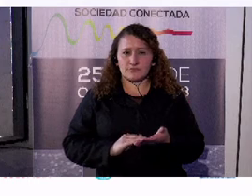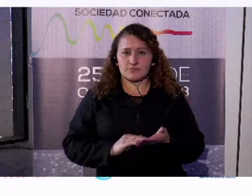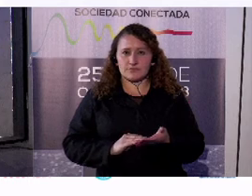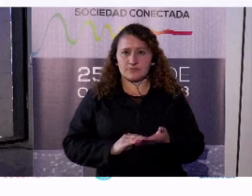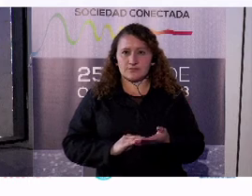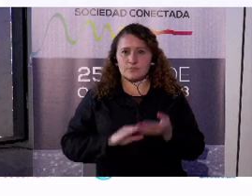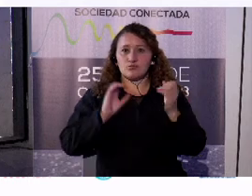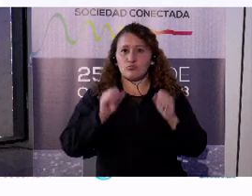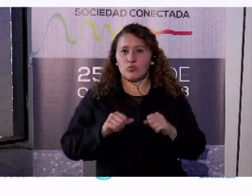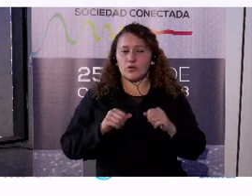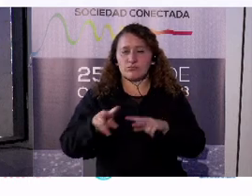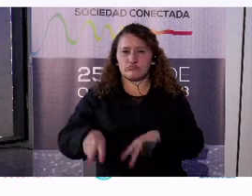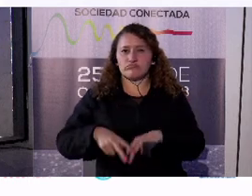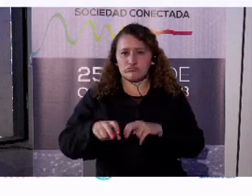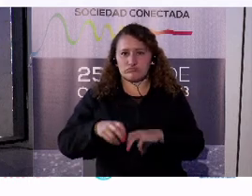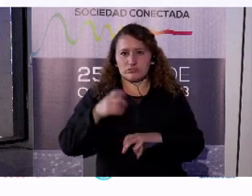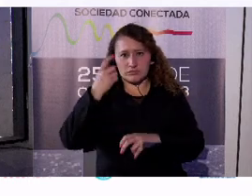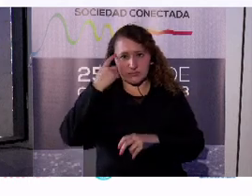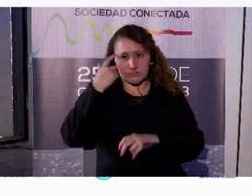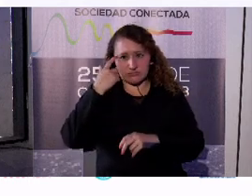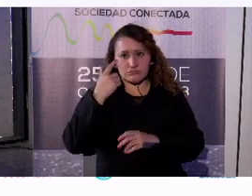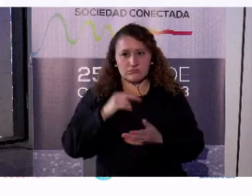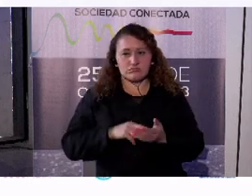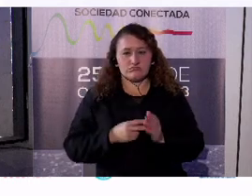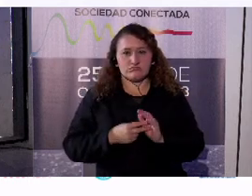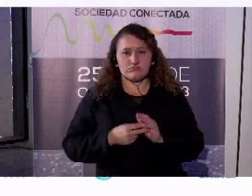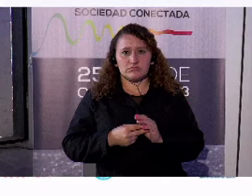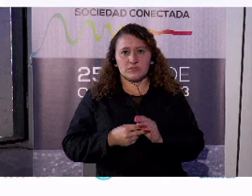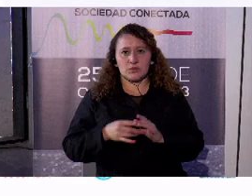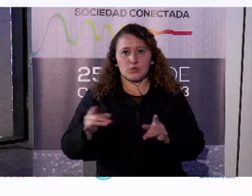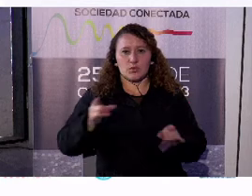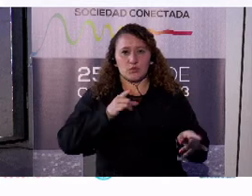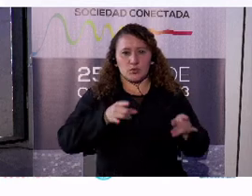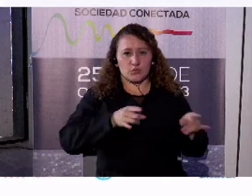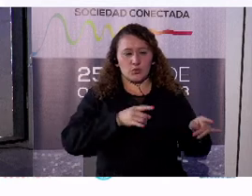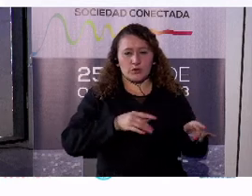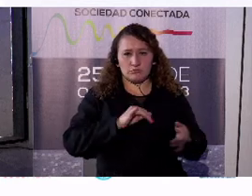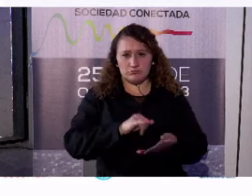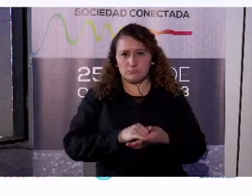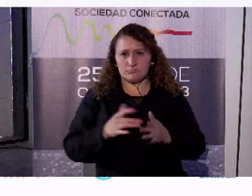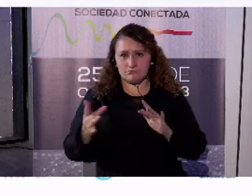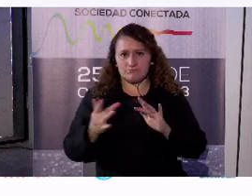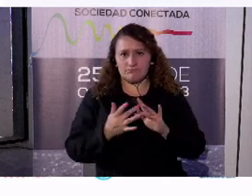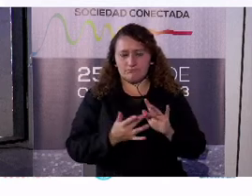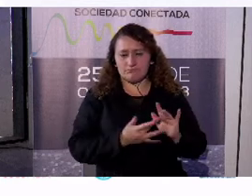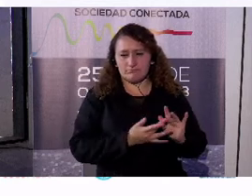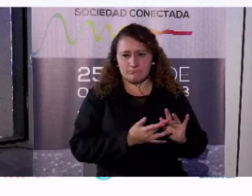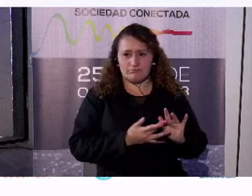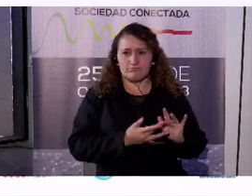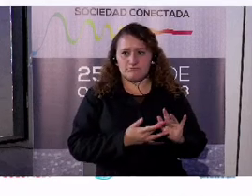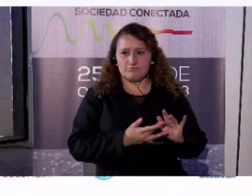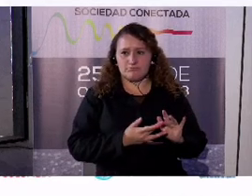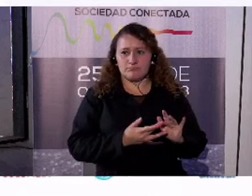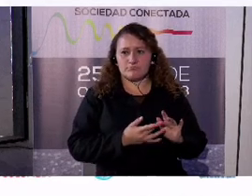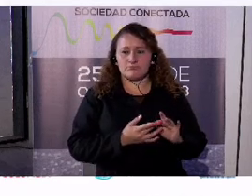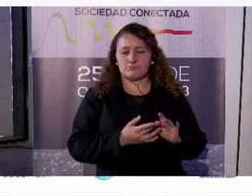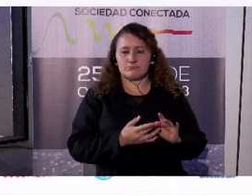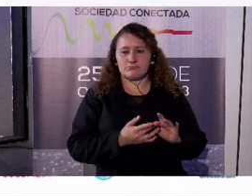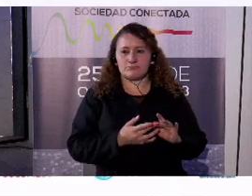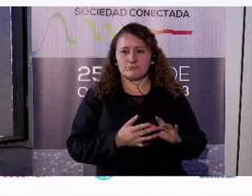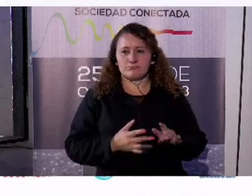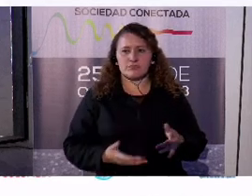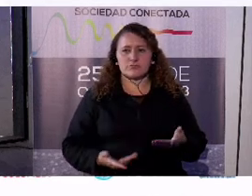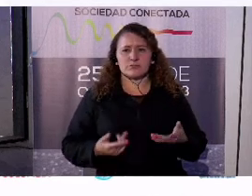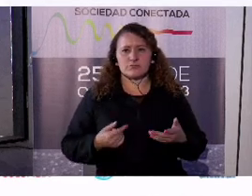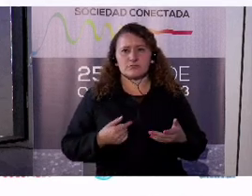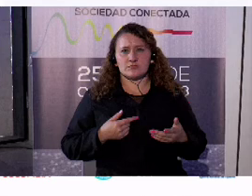cultivos inteligentes es decir tener sensores conectados que que van a reportar a través de de